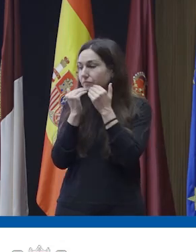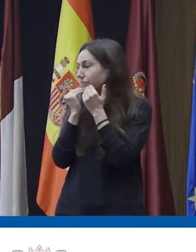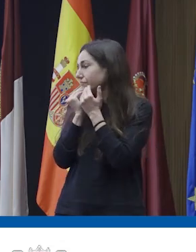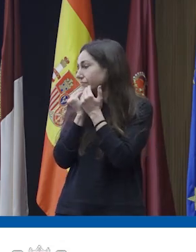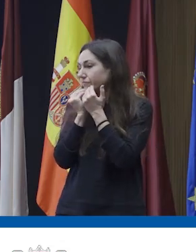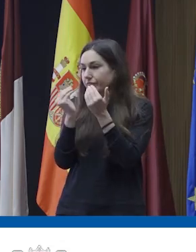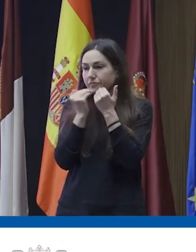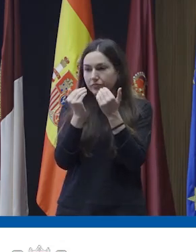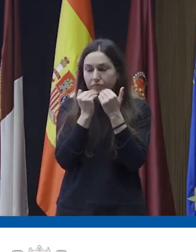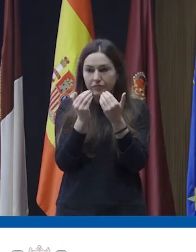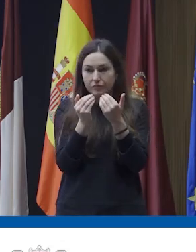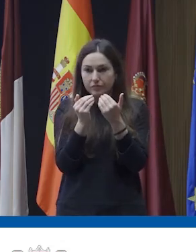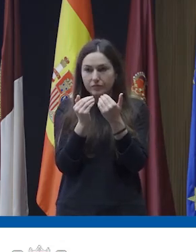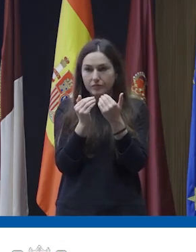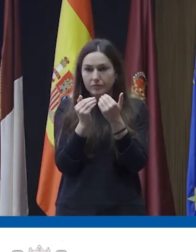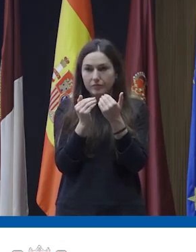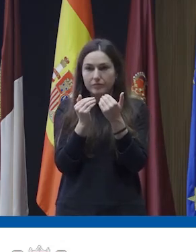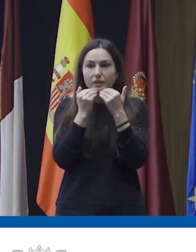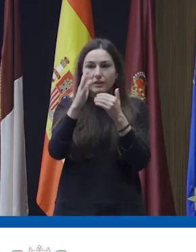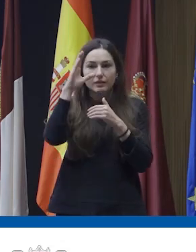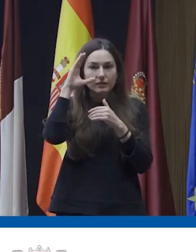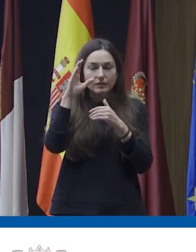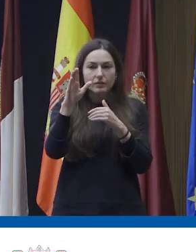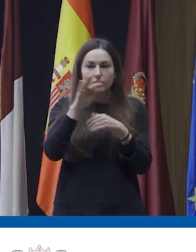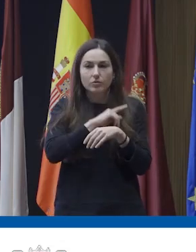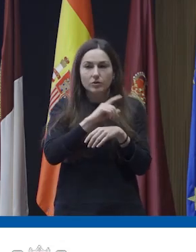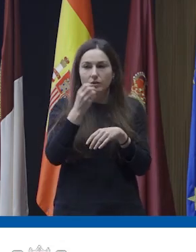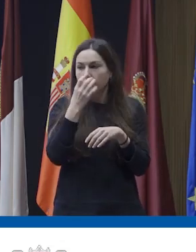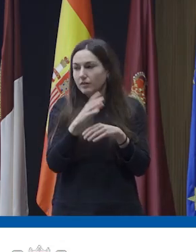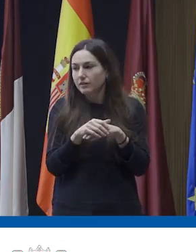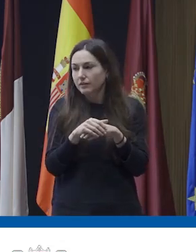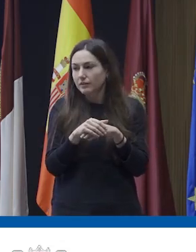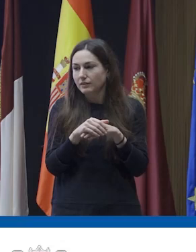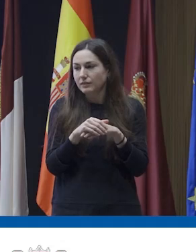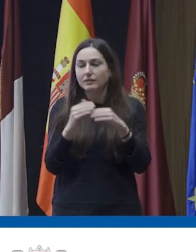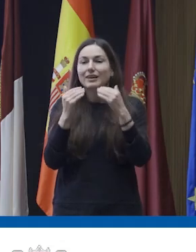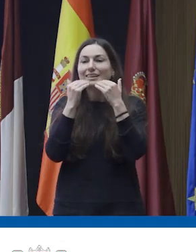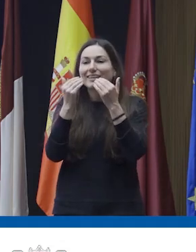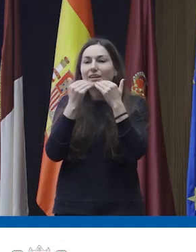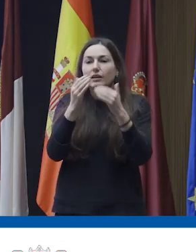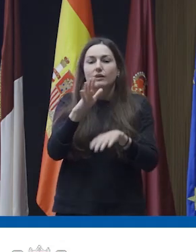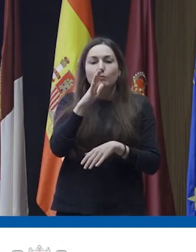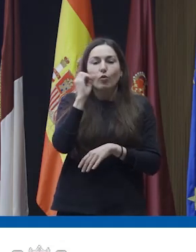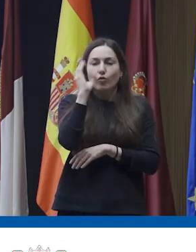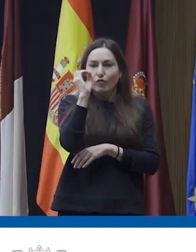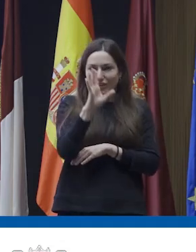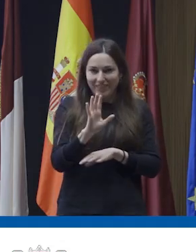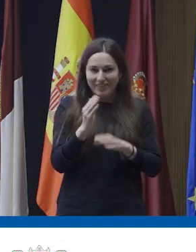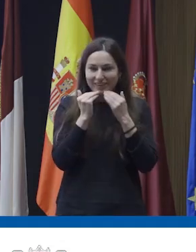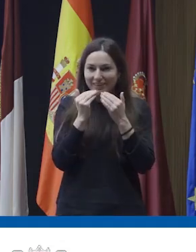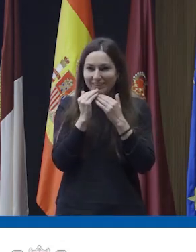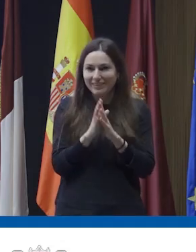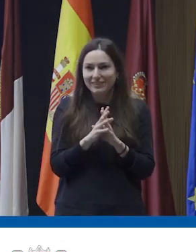Gracias por su... ¿Se oye? Sí, se oye, sí. Por su conferencia. Gracias. Y yo voy a